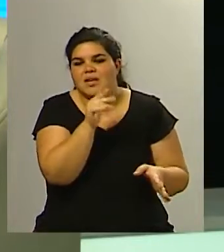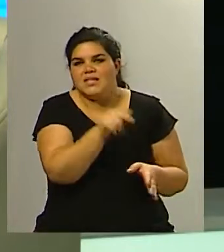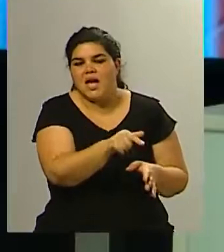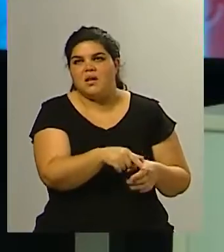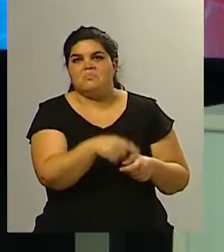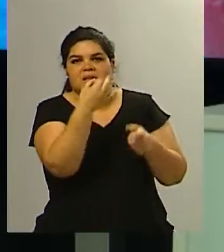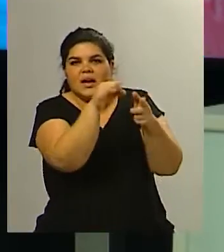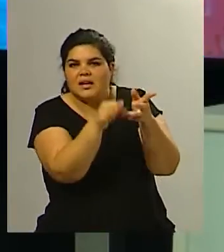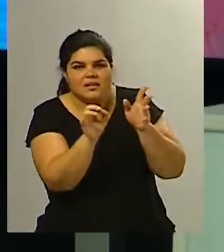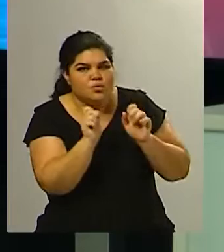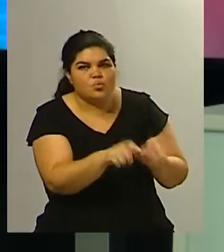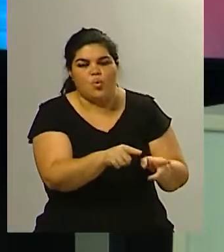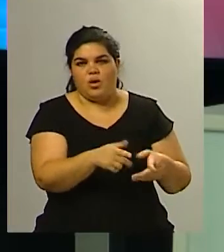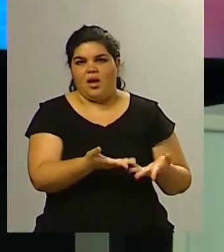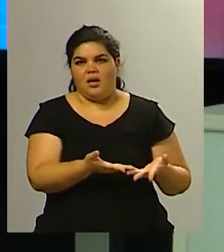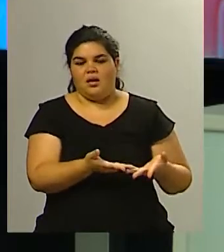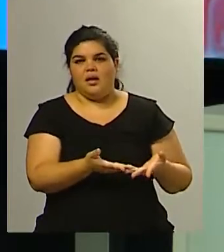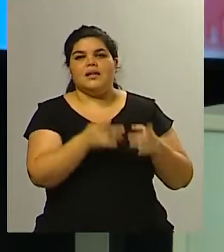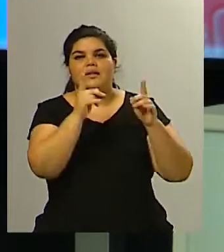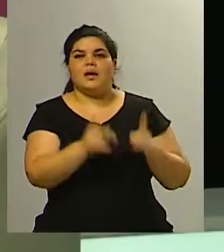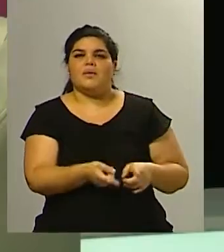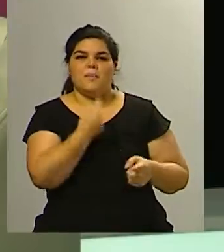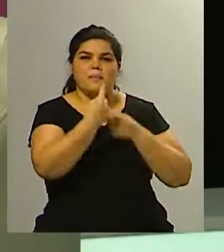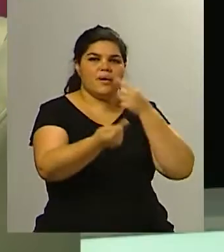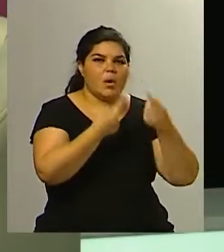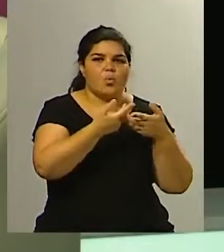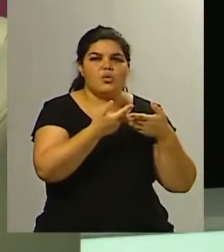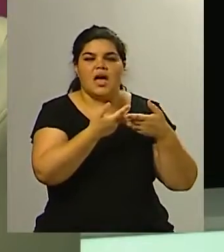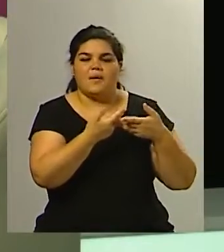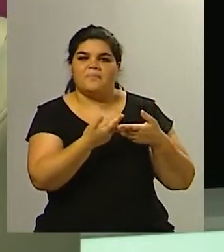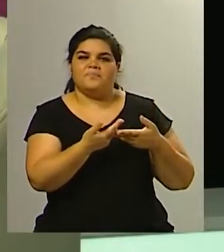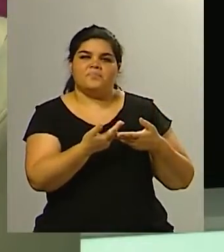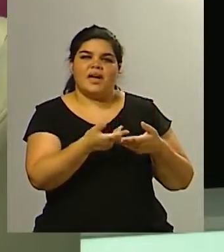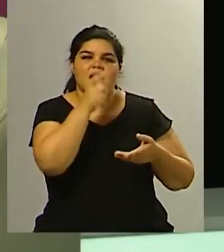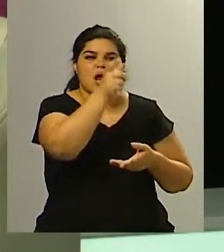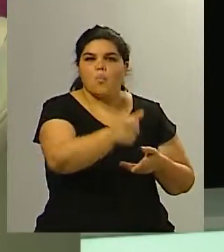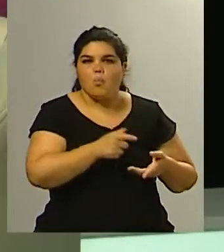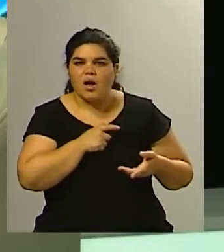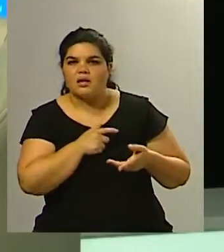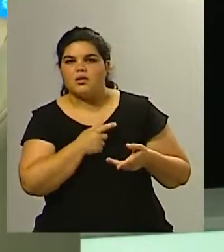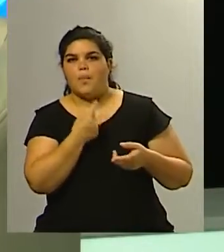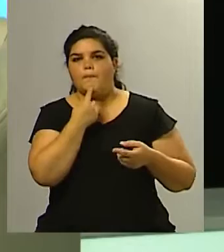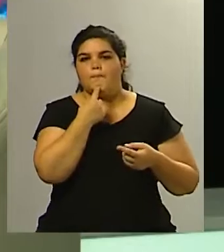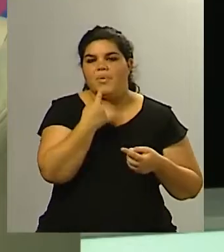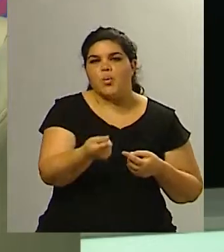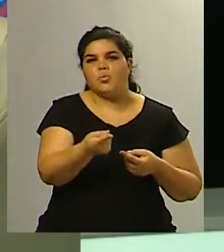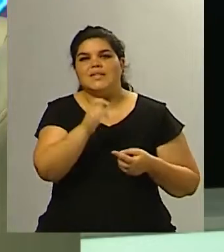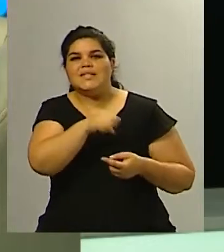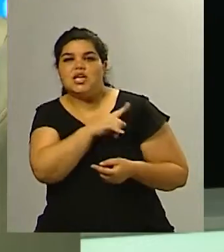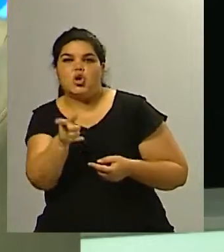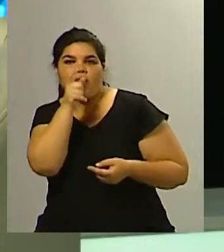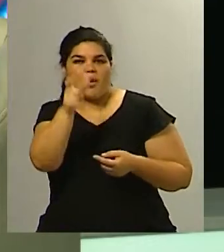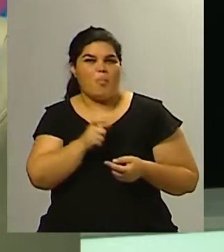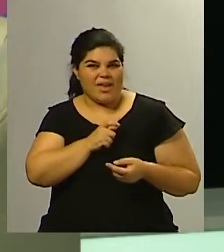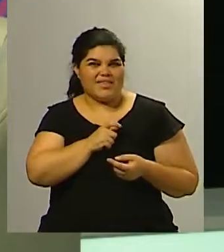más tendencia hacia la pregunta abierta o a la cerrada, pero esto sin duda, hay un autor